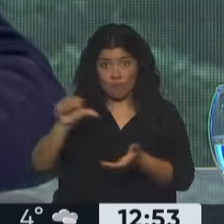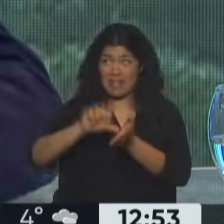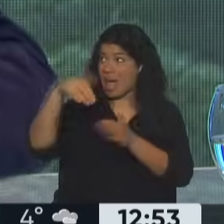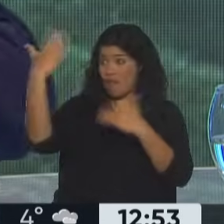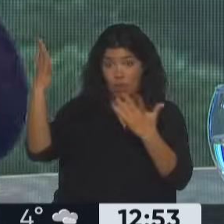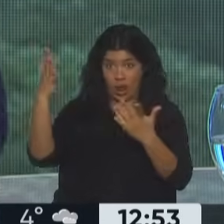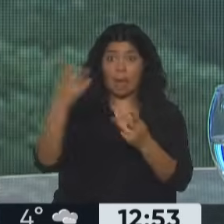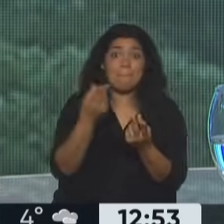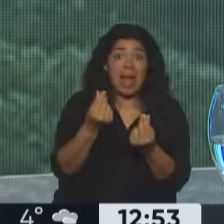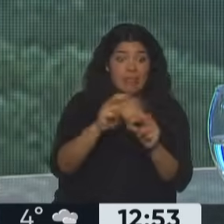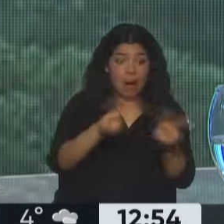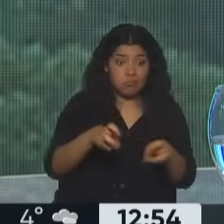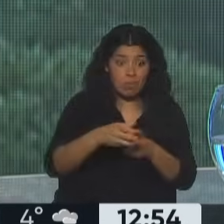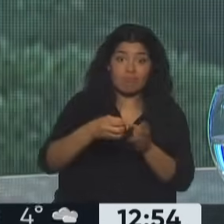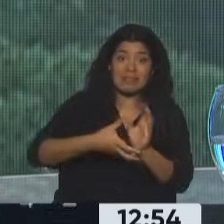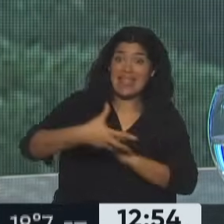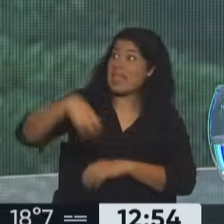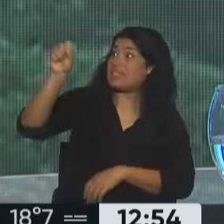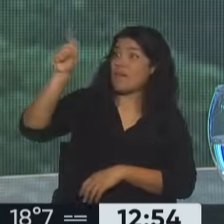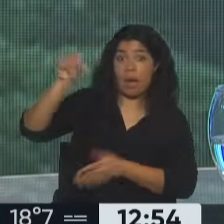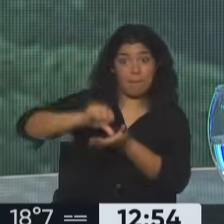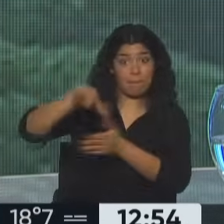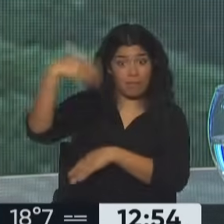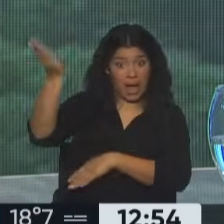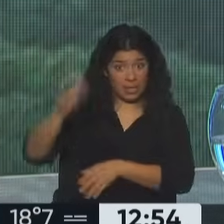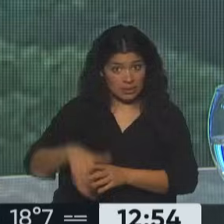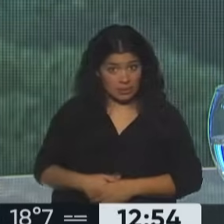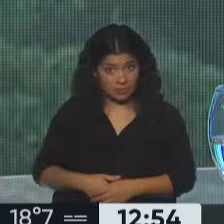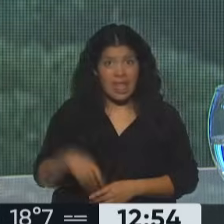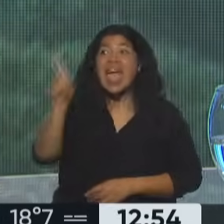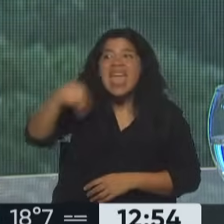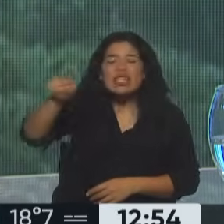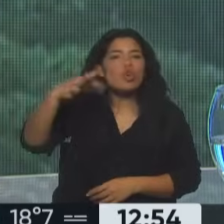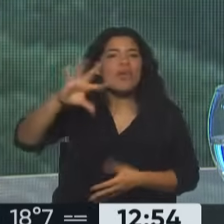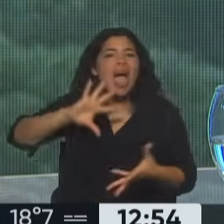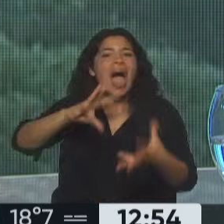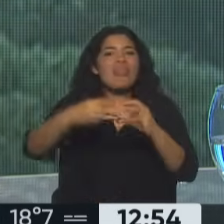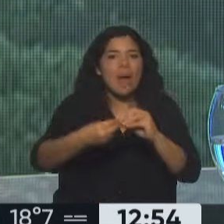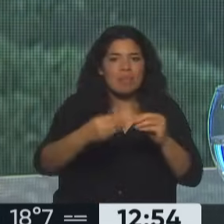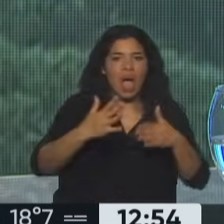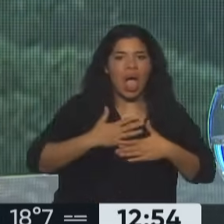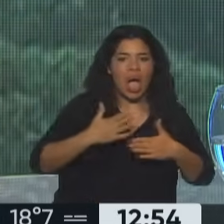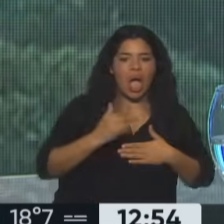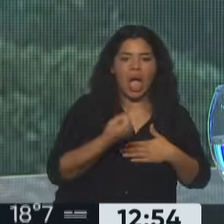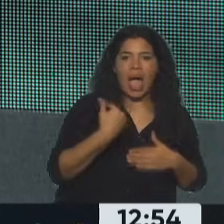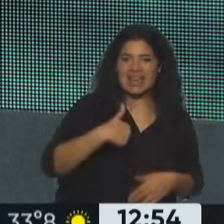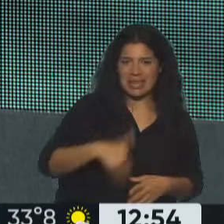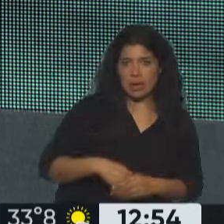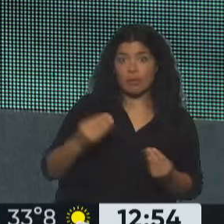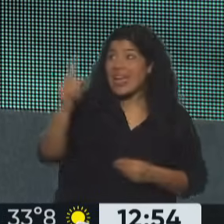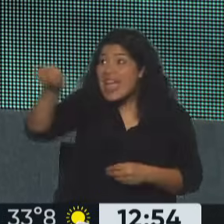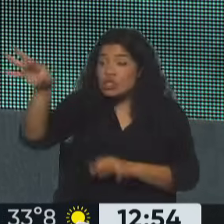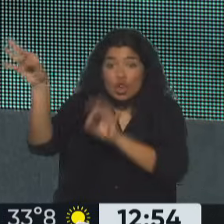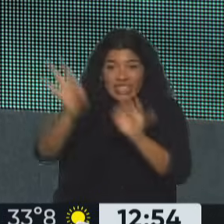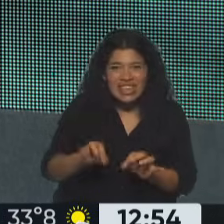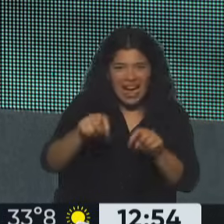tienen que cumplir con las leyes laborales de Argentina y no al revés nosotros no nos tenemos que adecuar a ellos sino ellos a nosotros Porque ellos vienen al país de hecho hay que